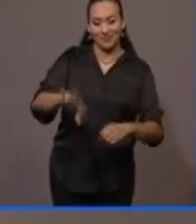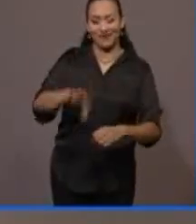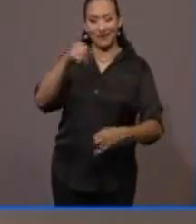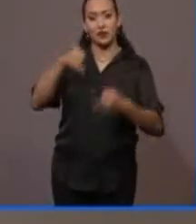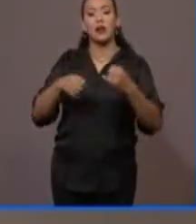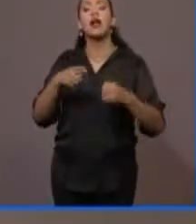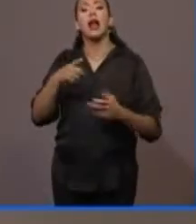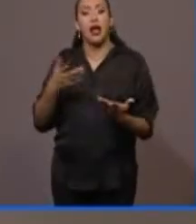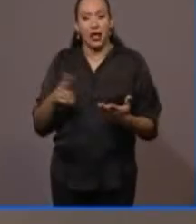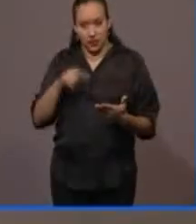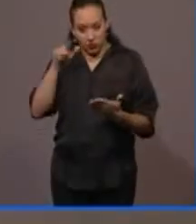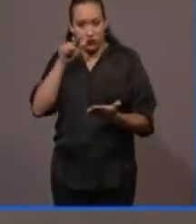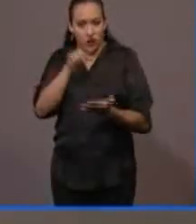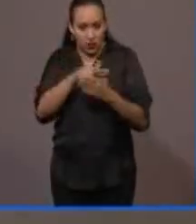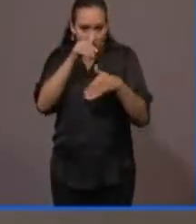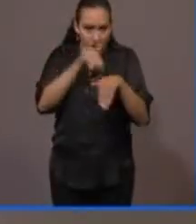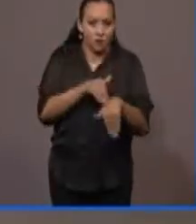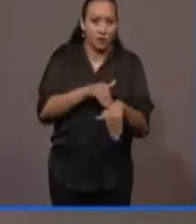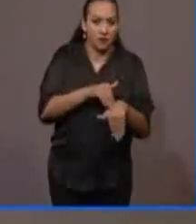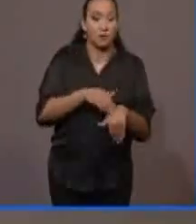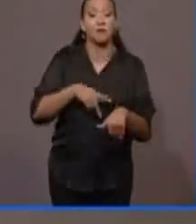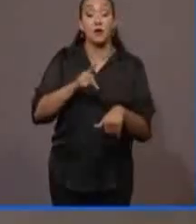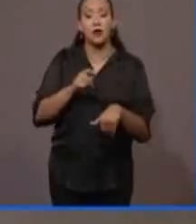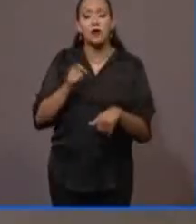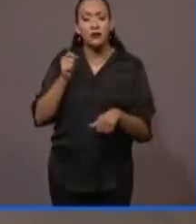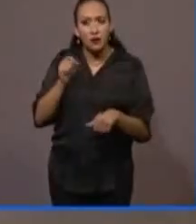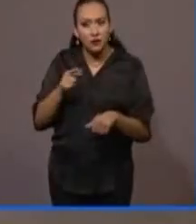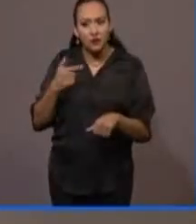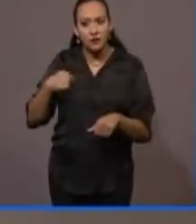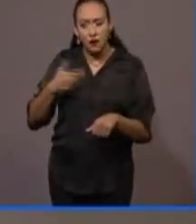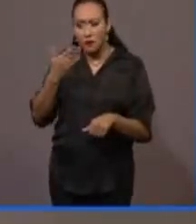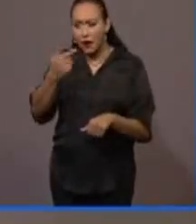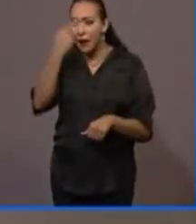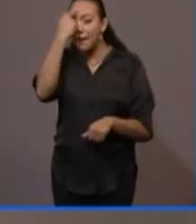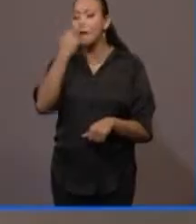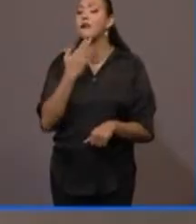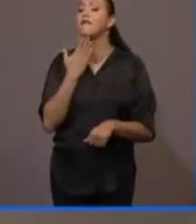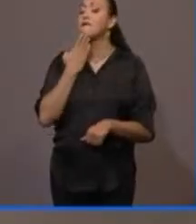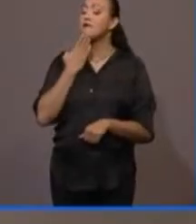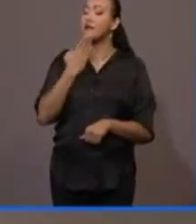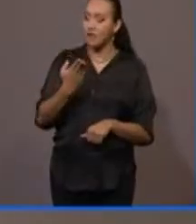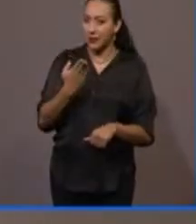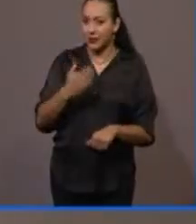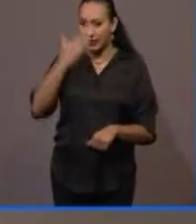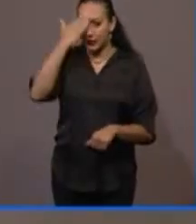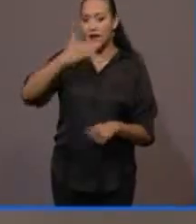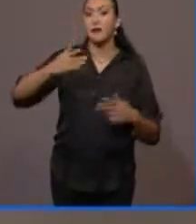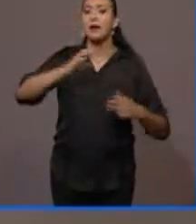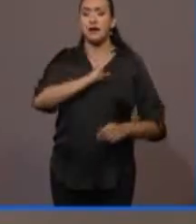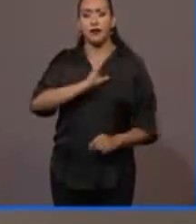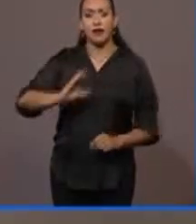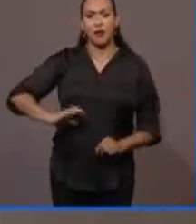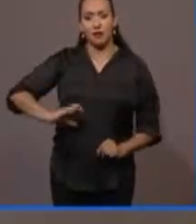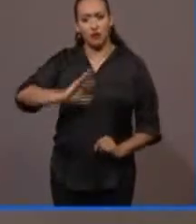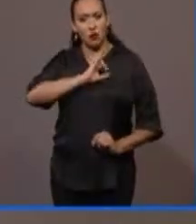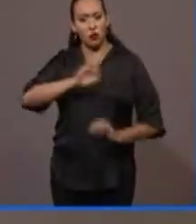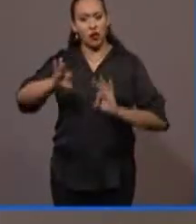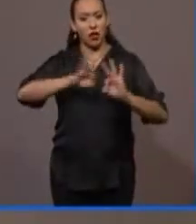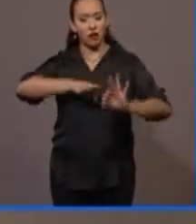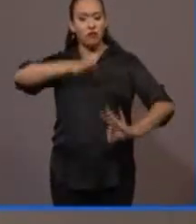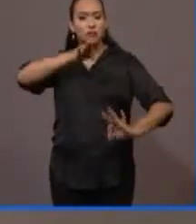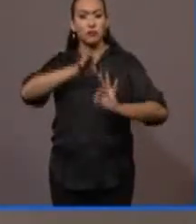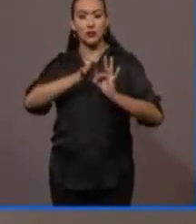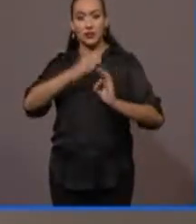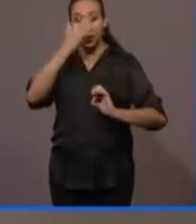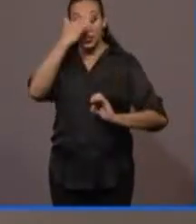cumplir con un mandato constitucional expreso, resulta no solo pertinente, sino incluso indispensable para garantizar que